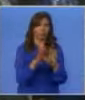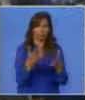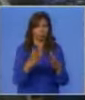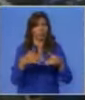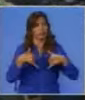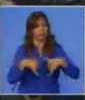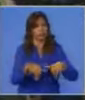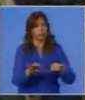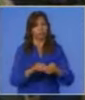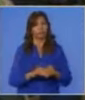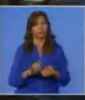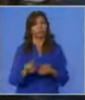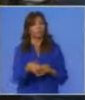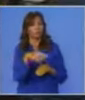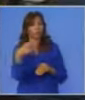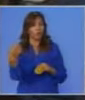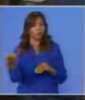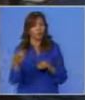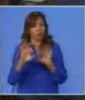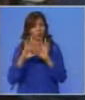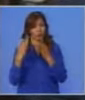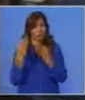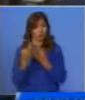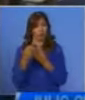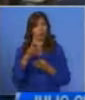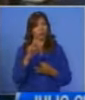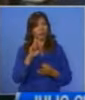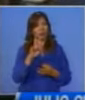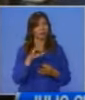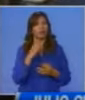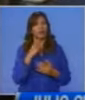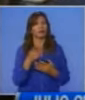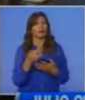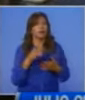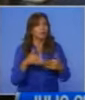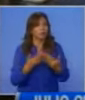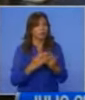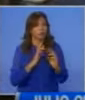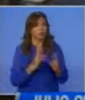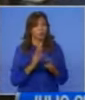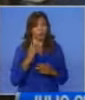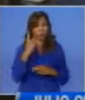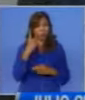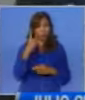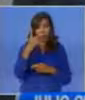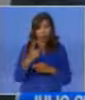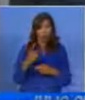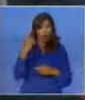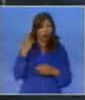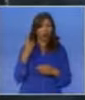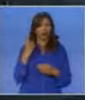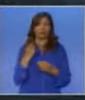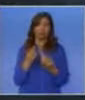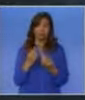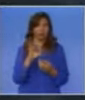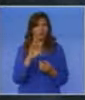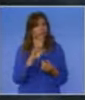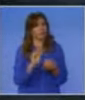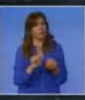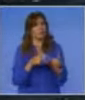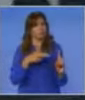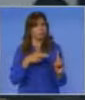lado, la familia Valdivieso. Un año después, estamos como al día siguiente del asesinato de Fausto. Y en medio de ellos, el